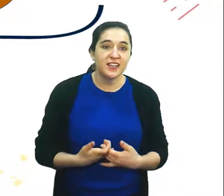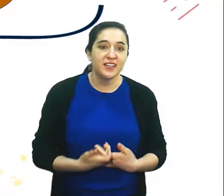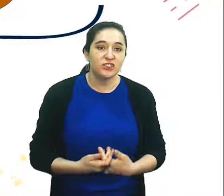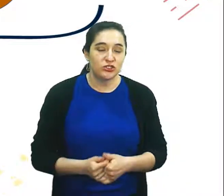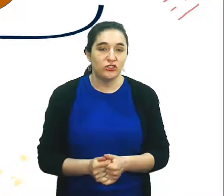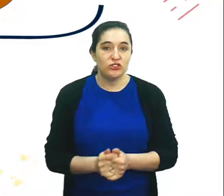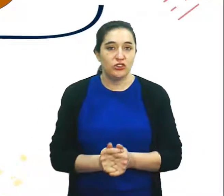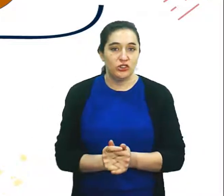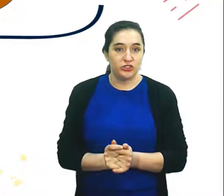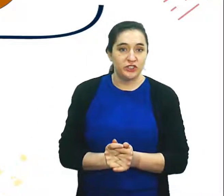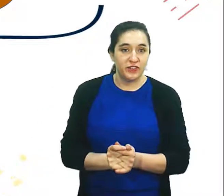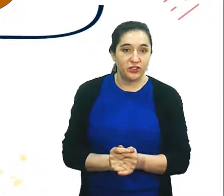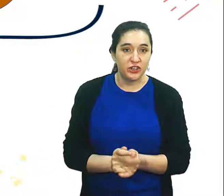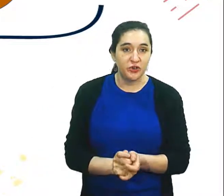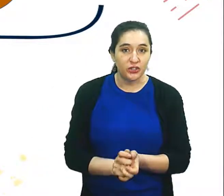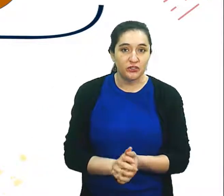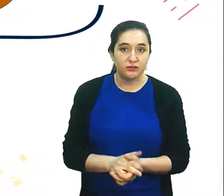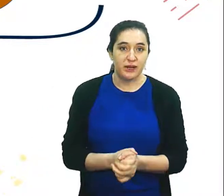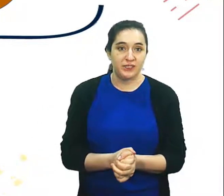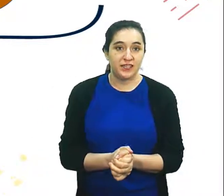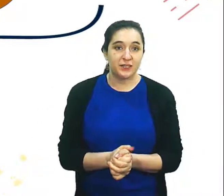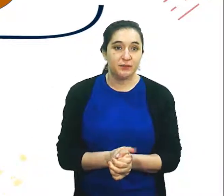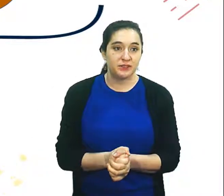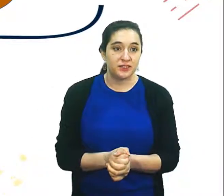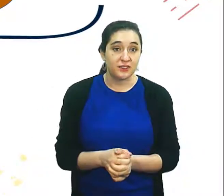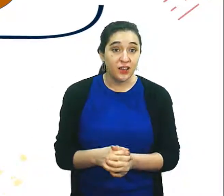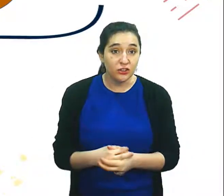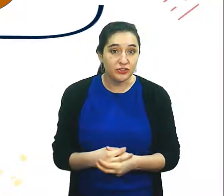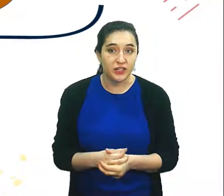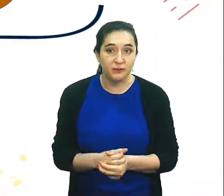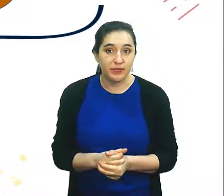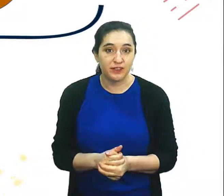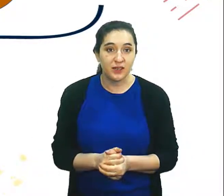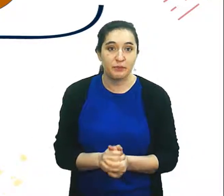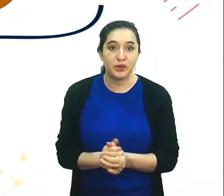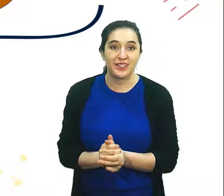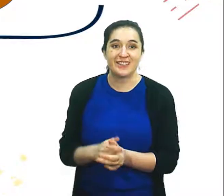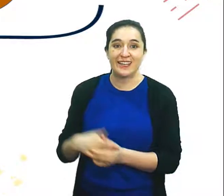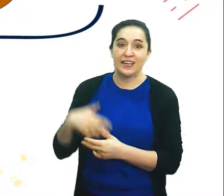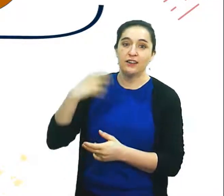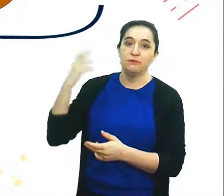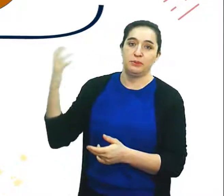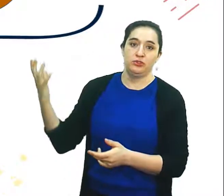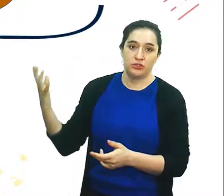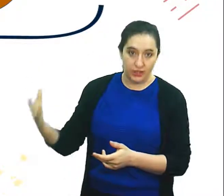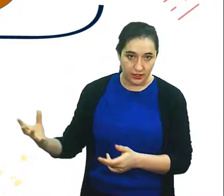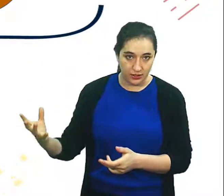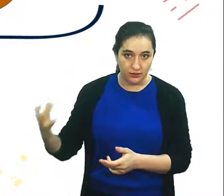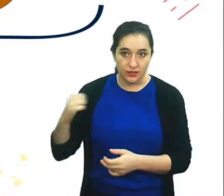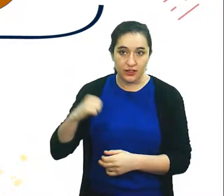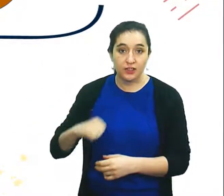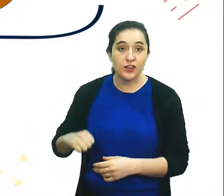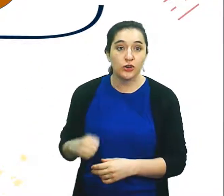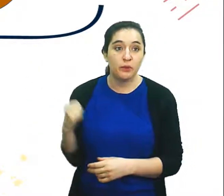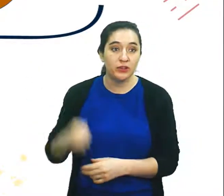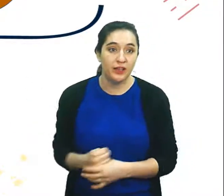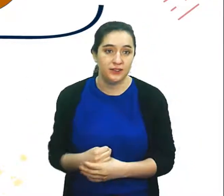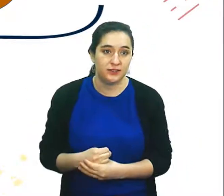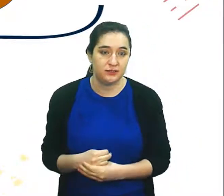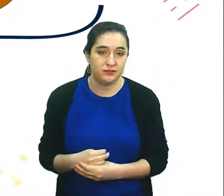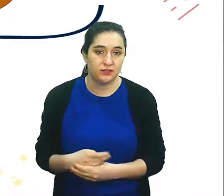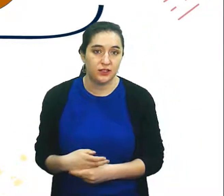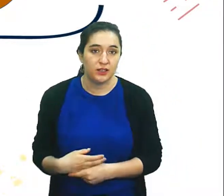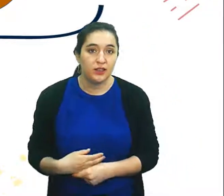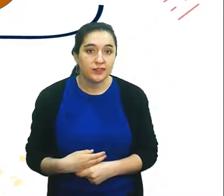¿Y quiénes son los conservadores? Bueno, va a estar representado finalmente por este gran personaje, que es Diego